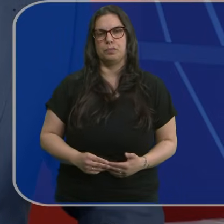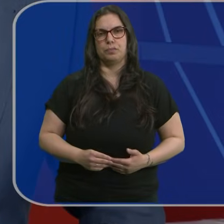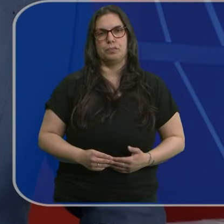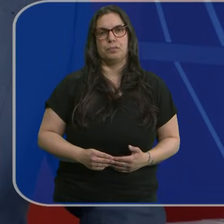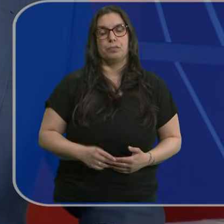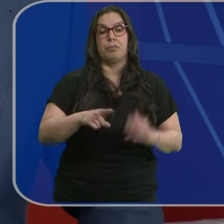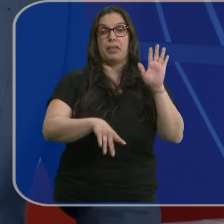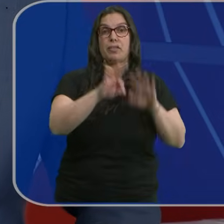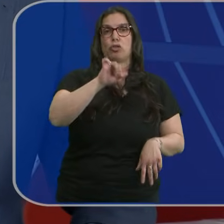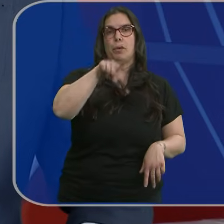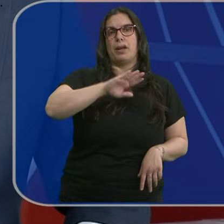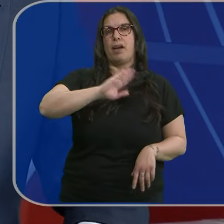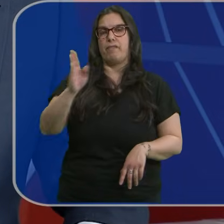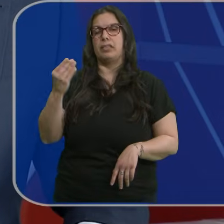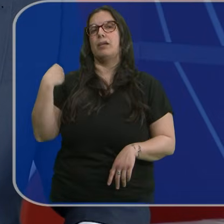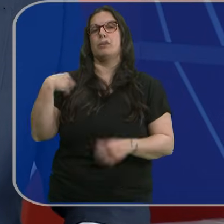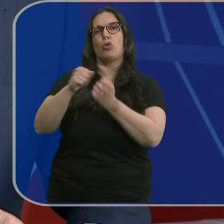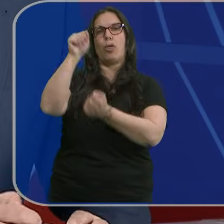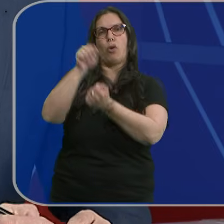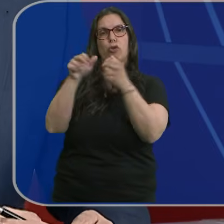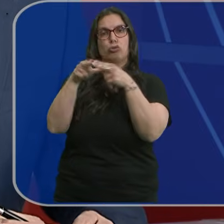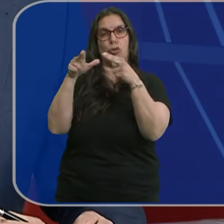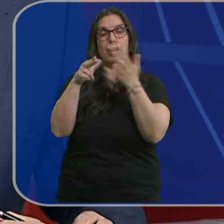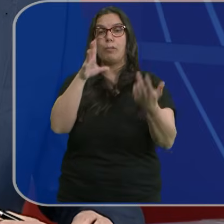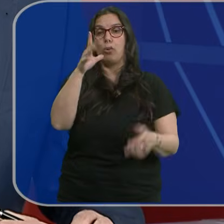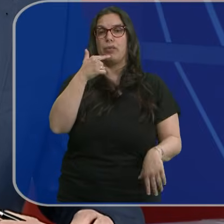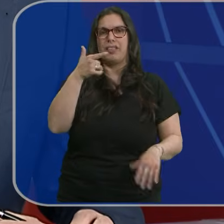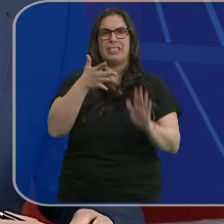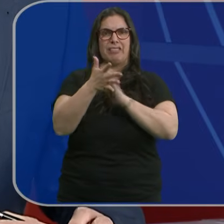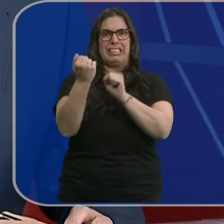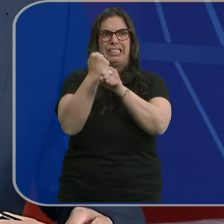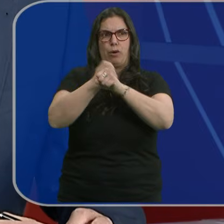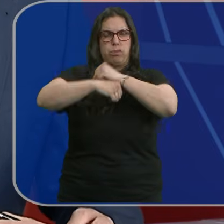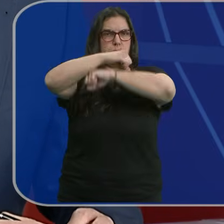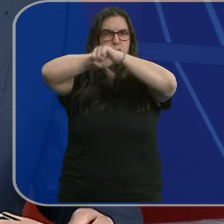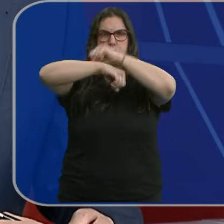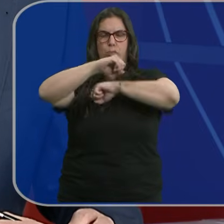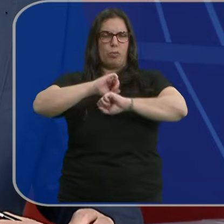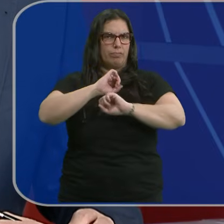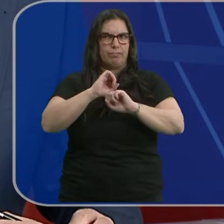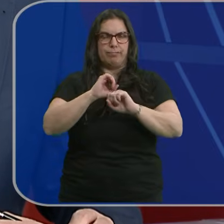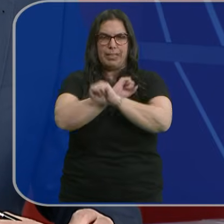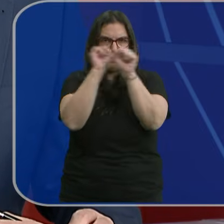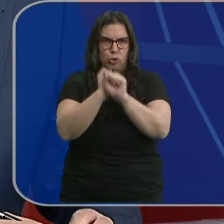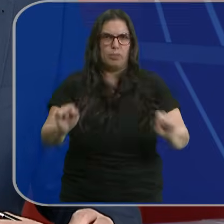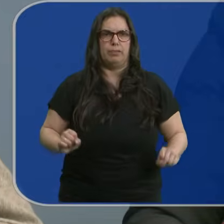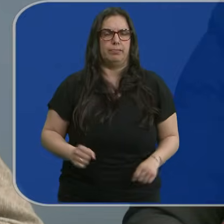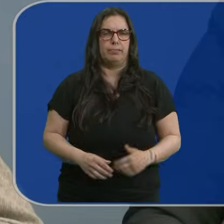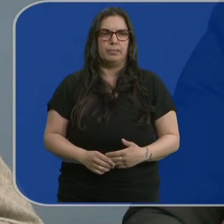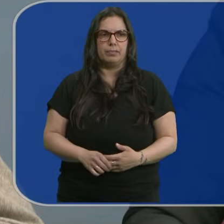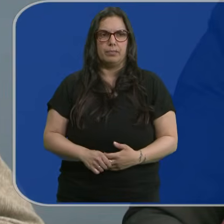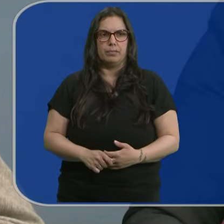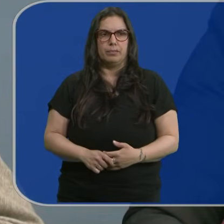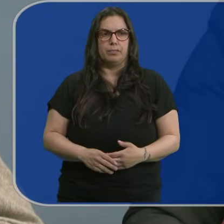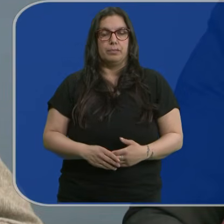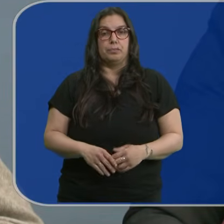Una medida que también afectará a los graduados sociales denuncian que generará una sobrecarga inasumible para los despachos.